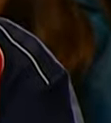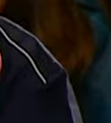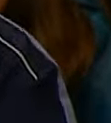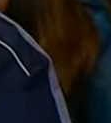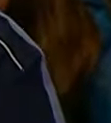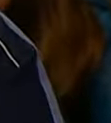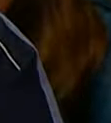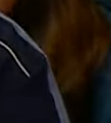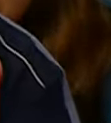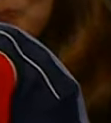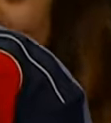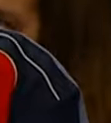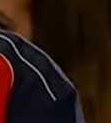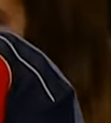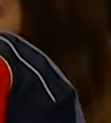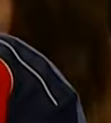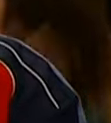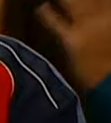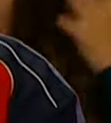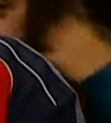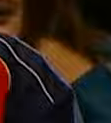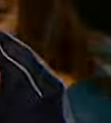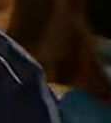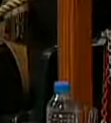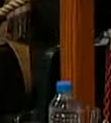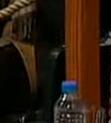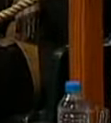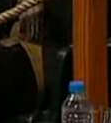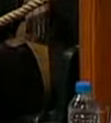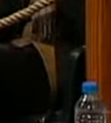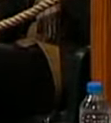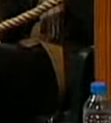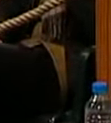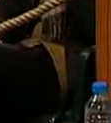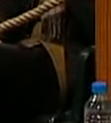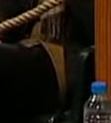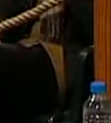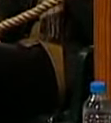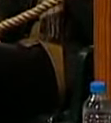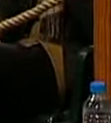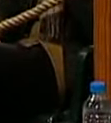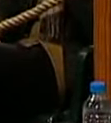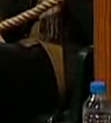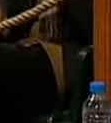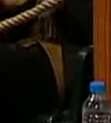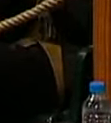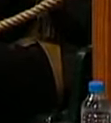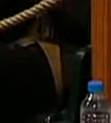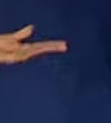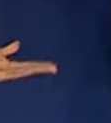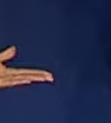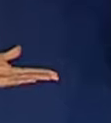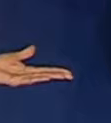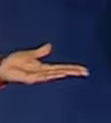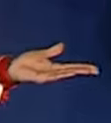era la cola del INEM, la cola del paro. ¿Tú crees? Sí, y dicen que aquel señor del bigote tiene el número uno. No, es el